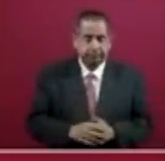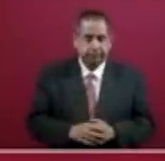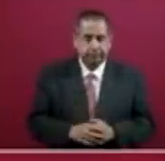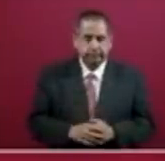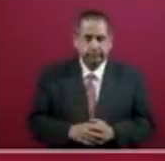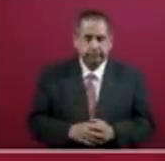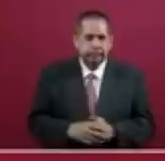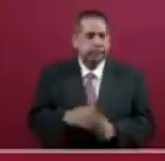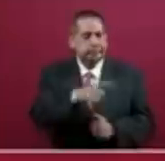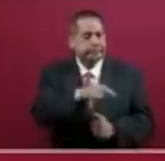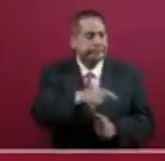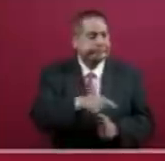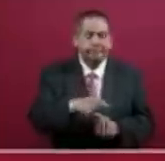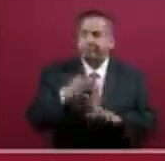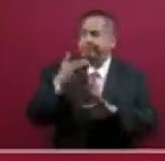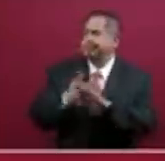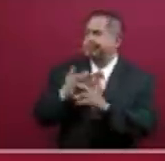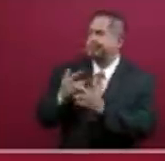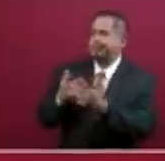afecta las normas.